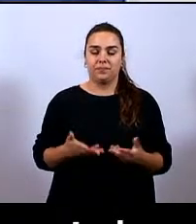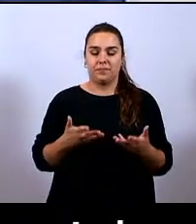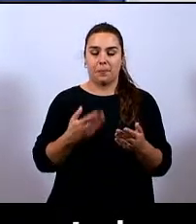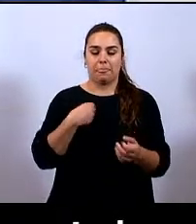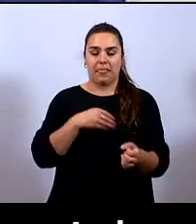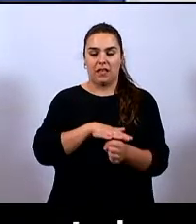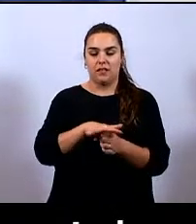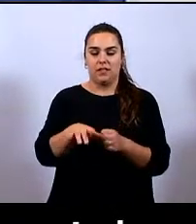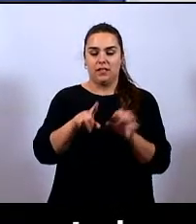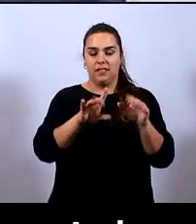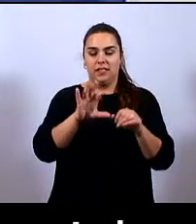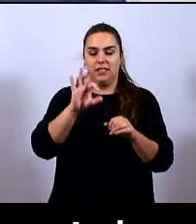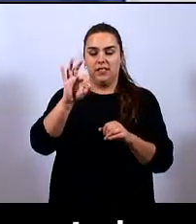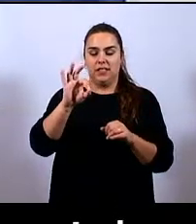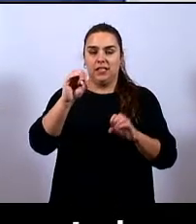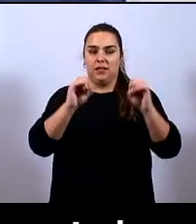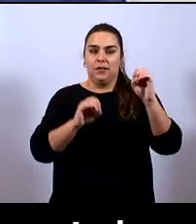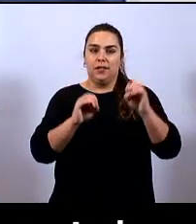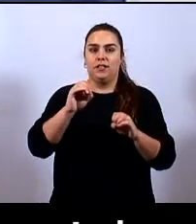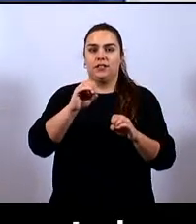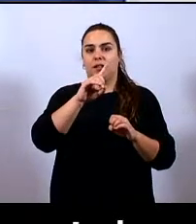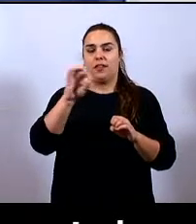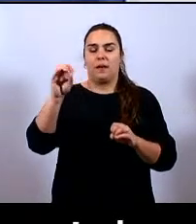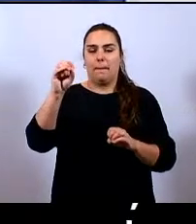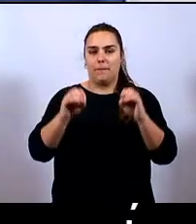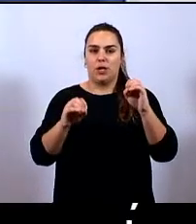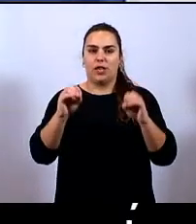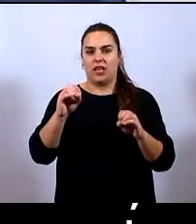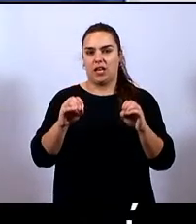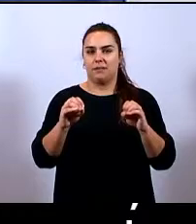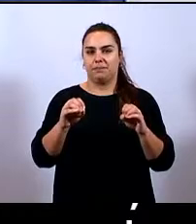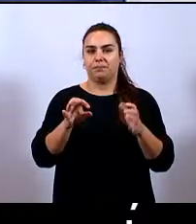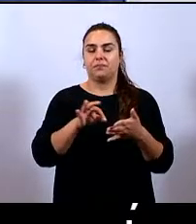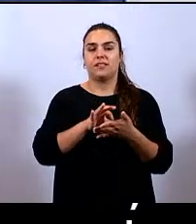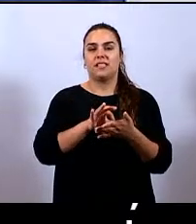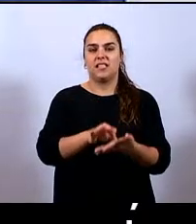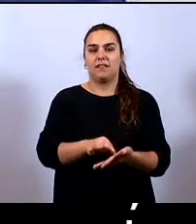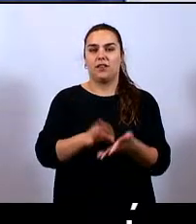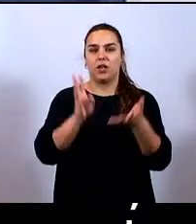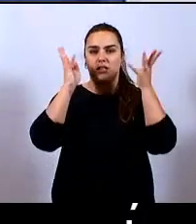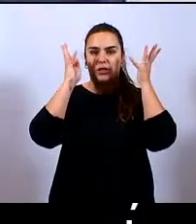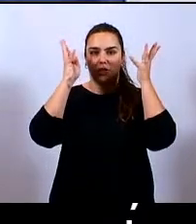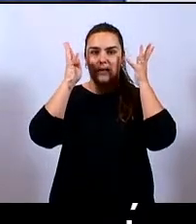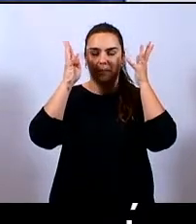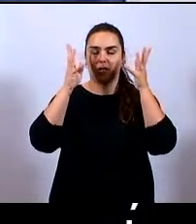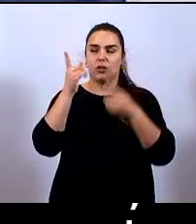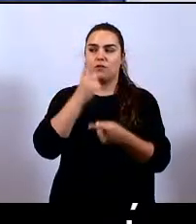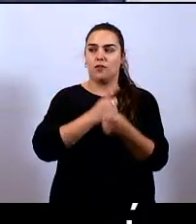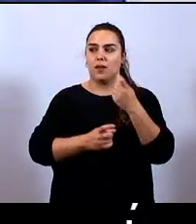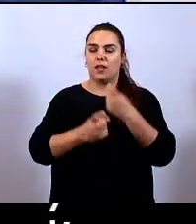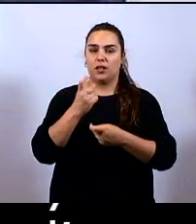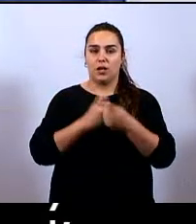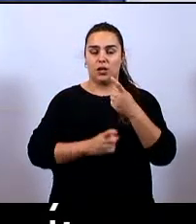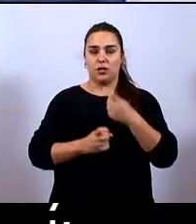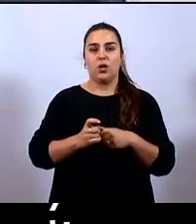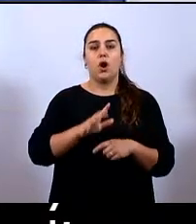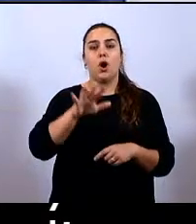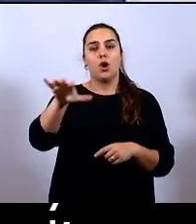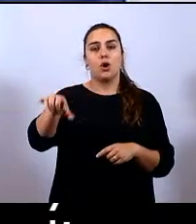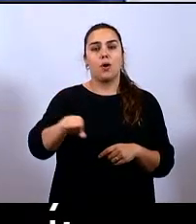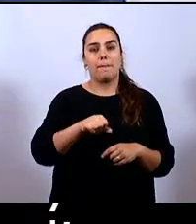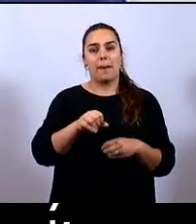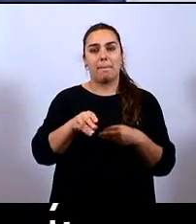cubrirán entre el 60 y el 100% de las inversiones que se realicen en servicios de asesoramiento y formación, compra de materias